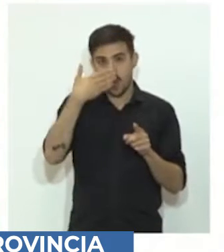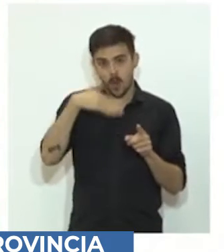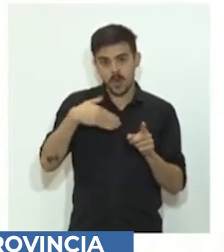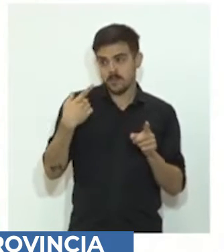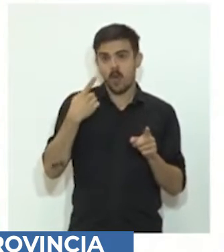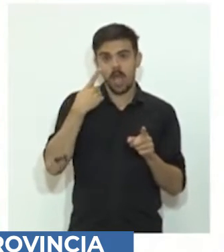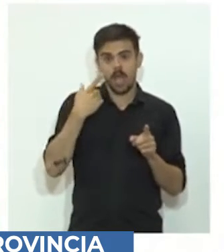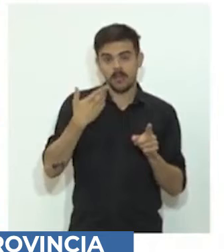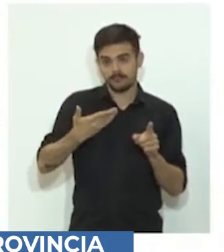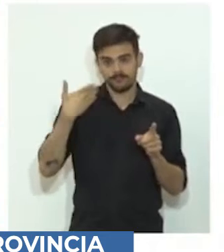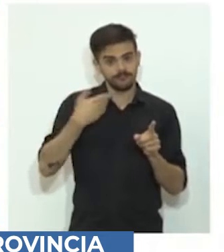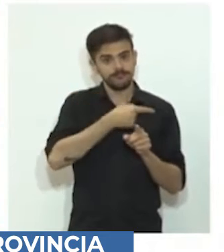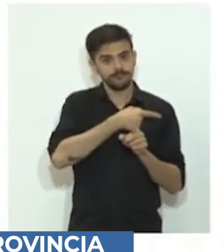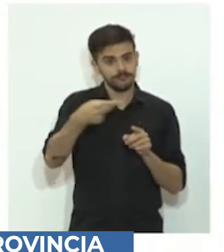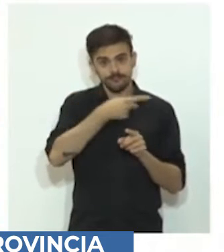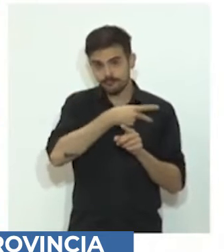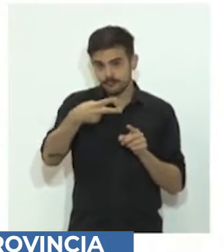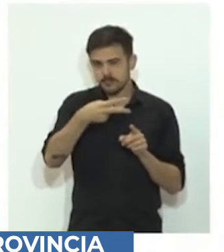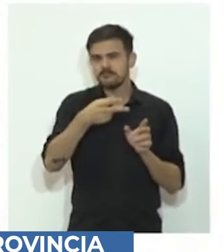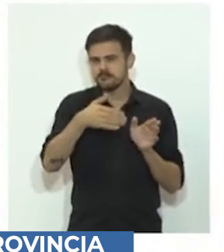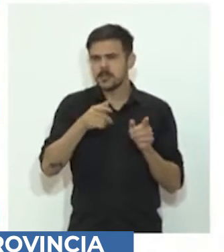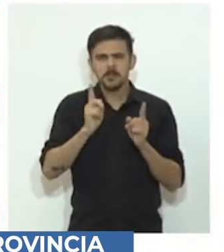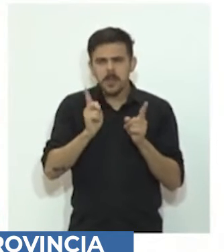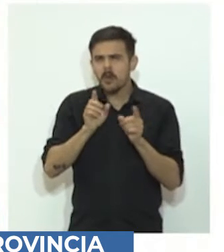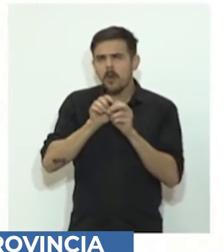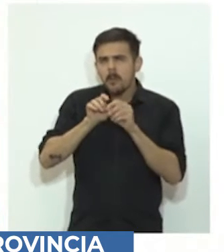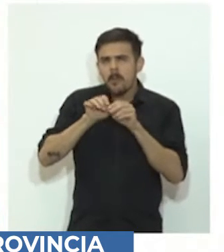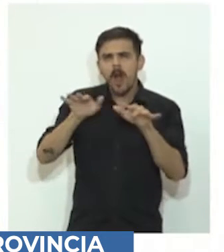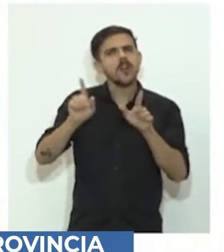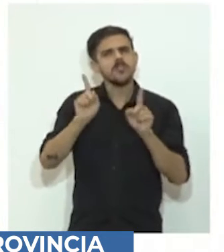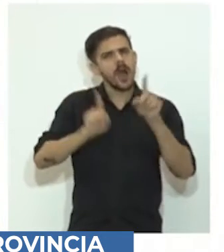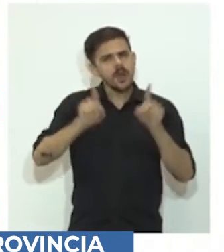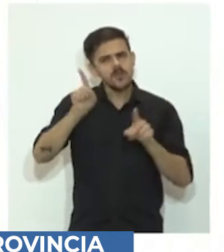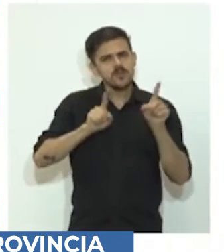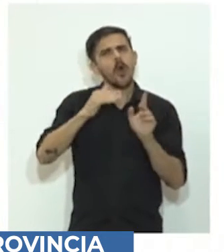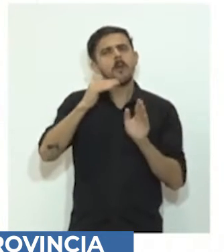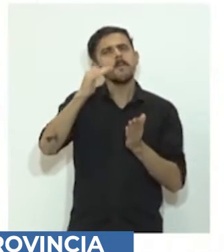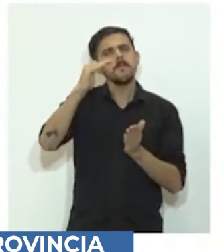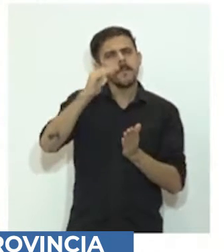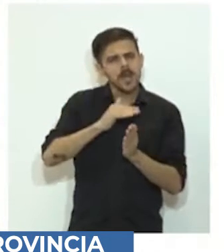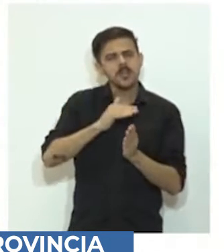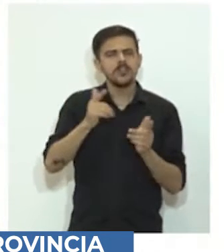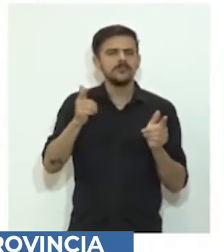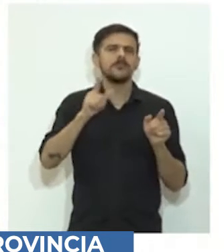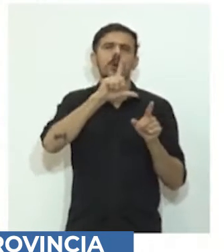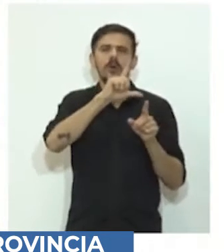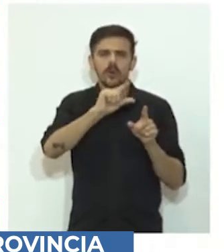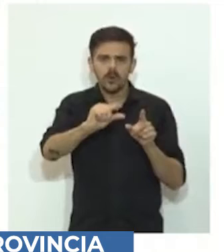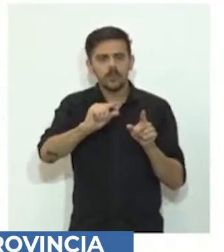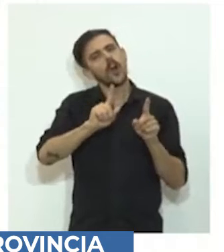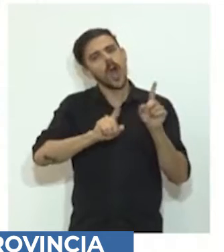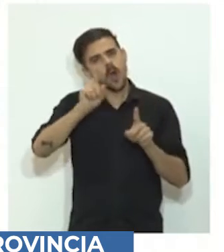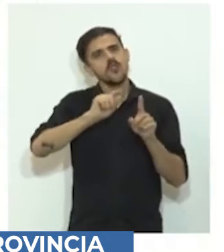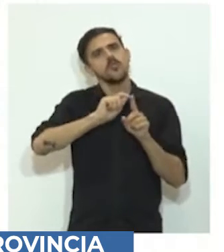nivel de transmisibilidad algunos departamentos han descendido en el nivel de transición transmisibilidad y otros han aumentado